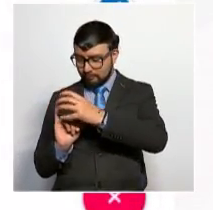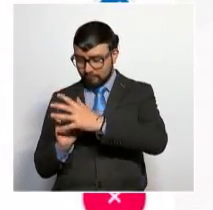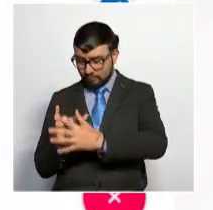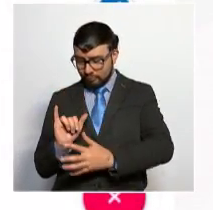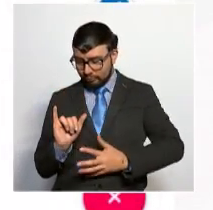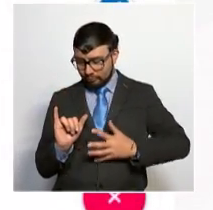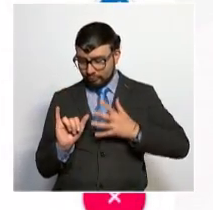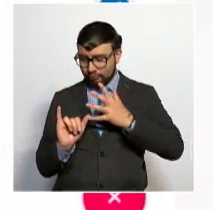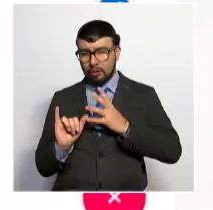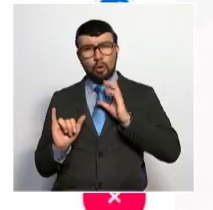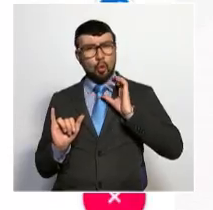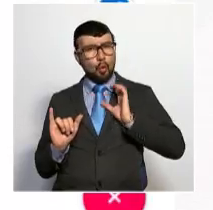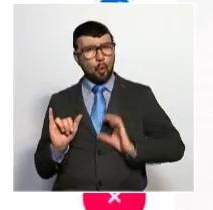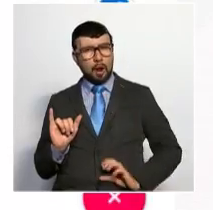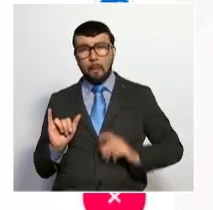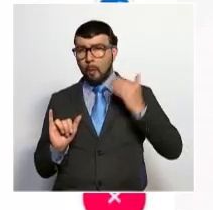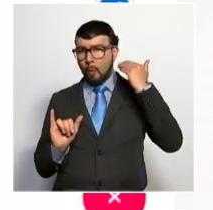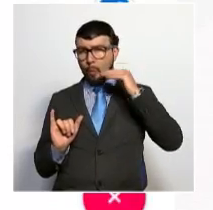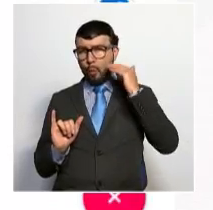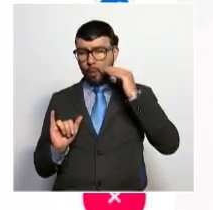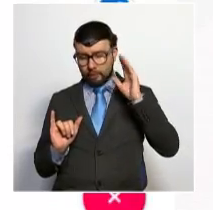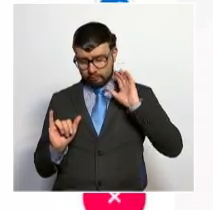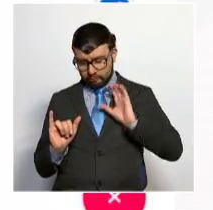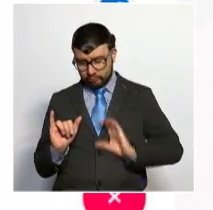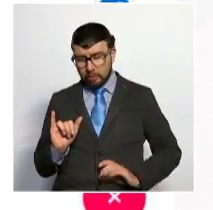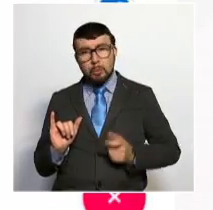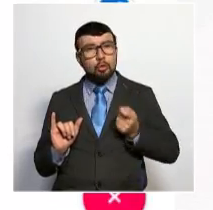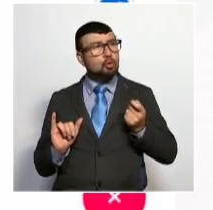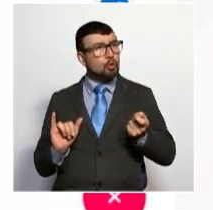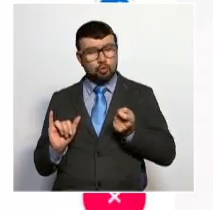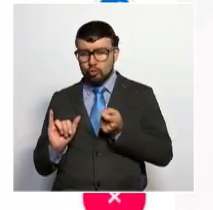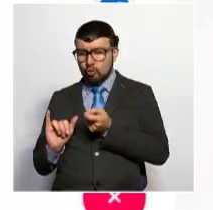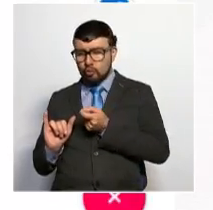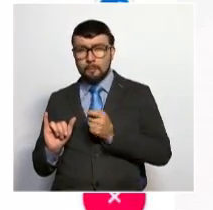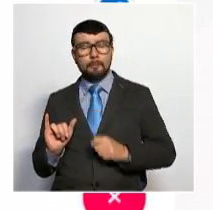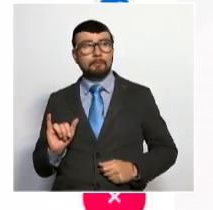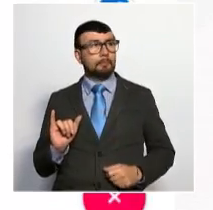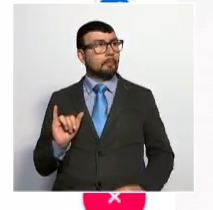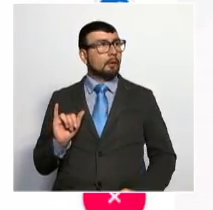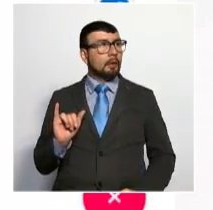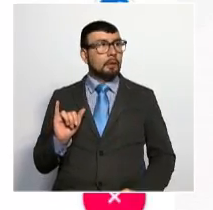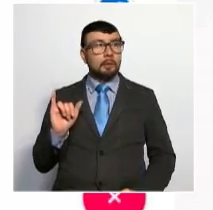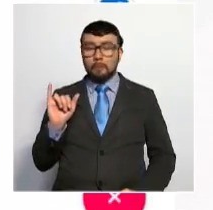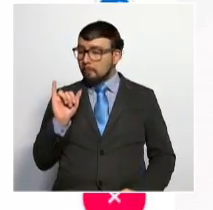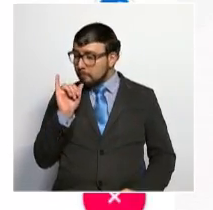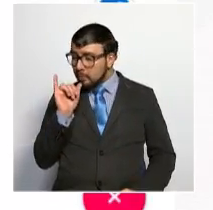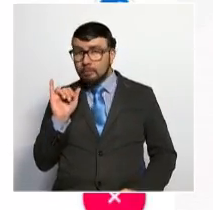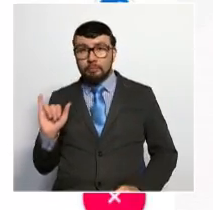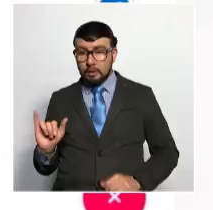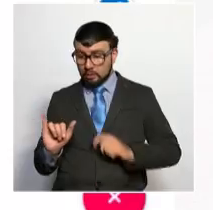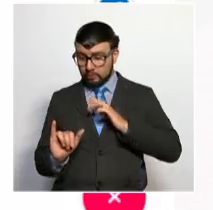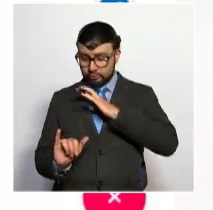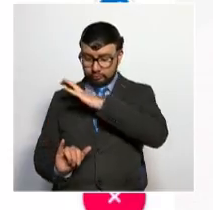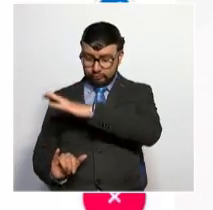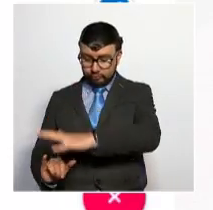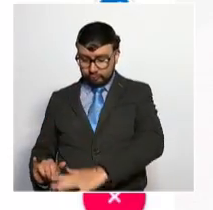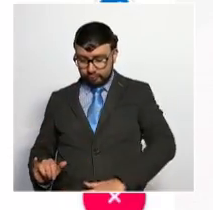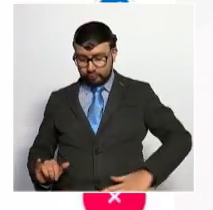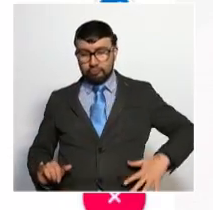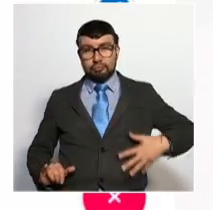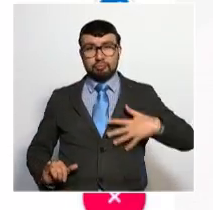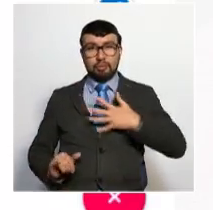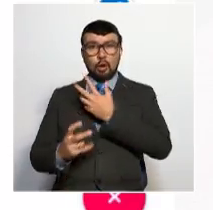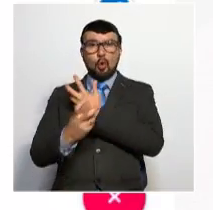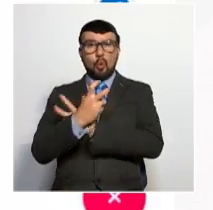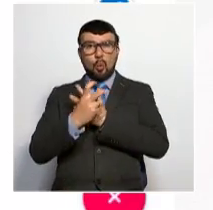aparato genital y también las estructuras que son cercanas. Entonces vemos aquí, todo esto son los huesos de la pelvis